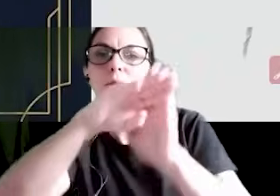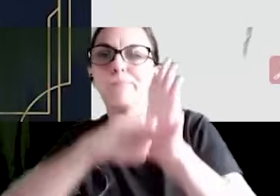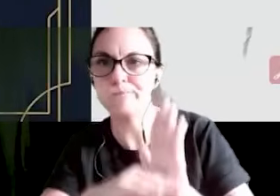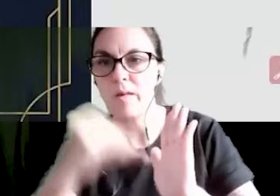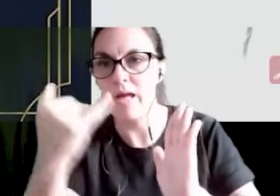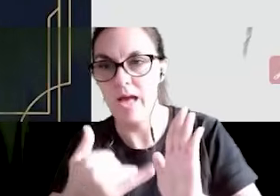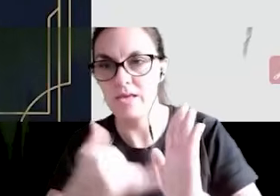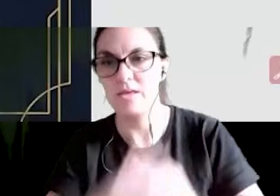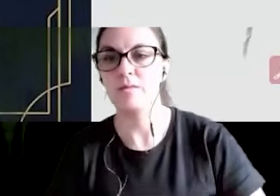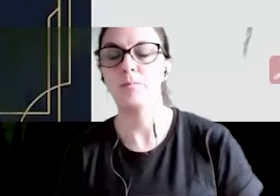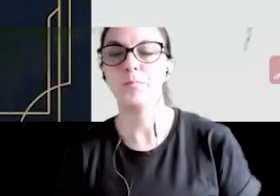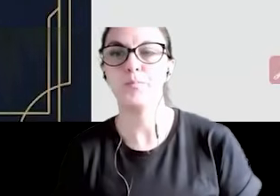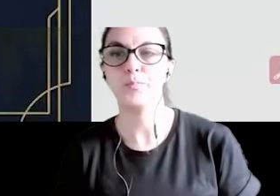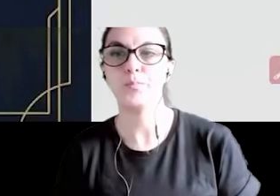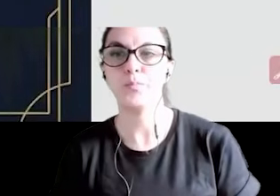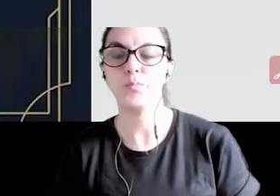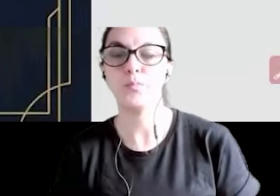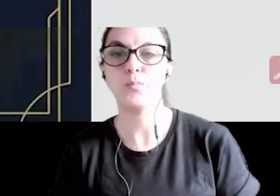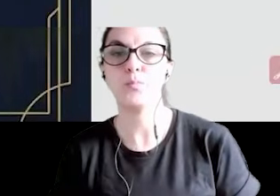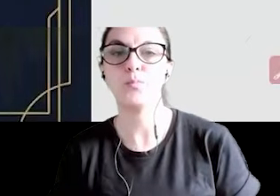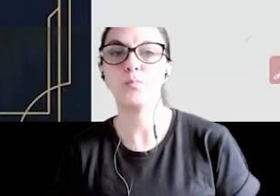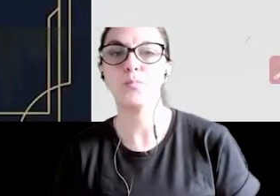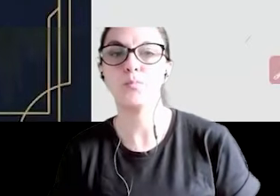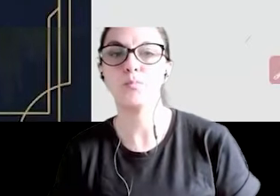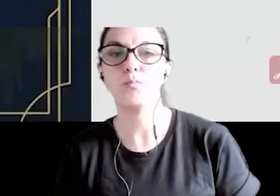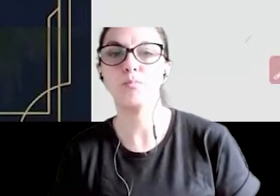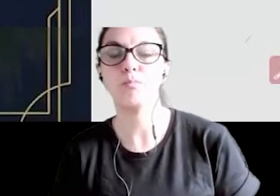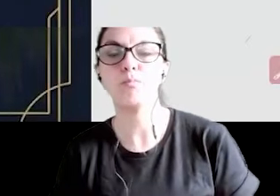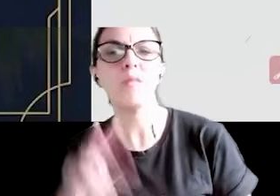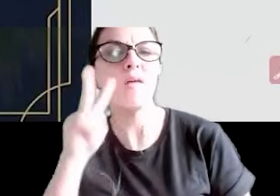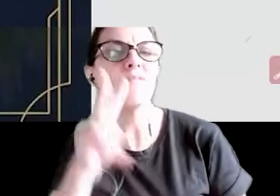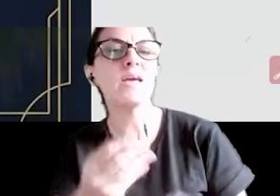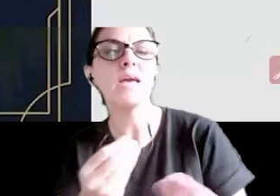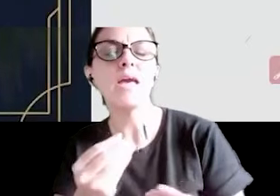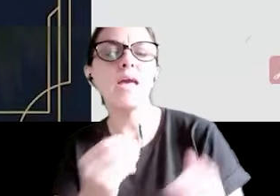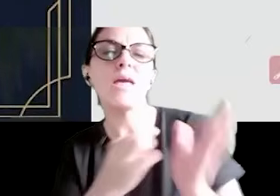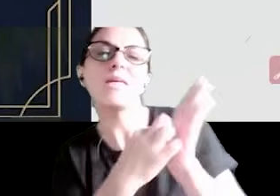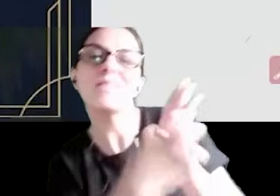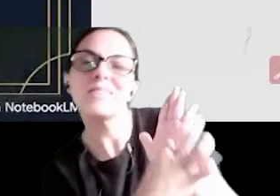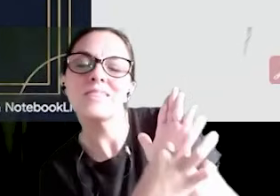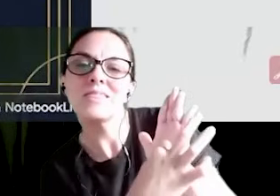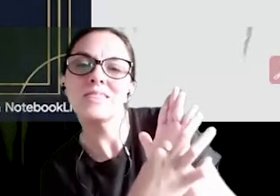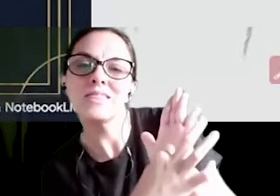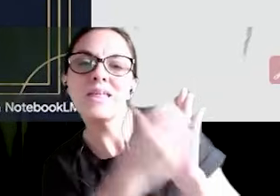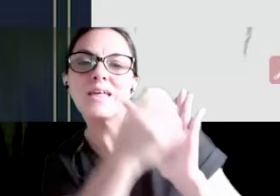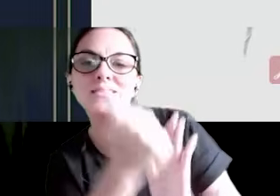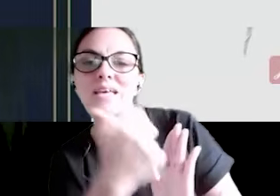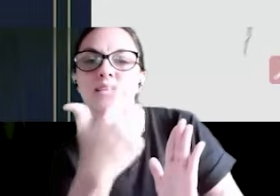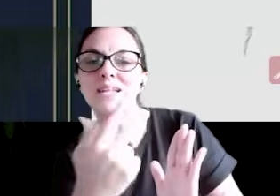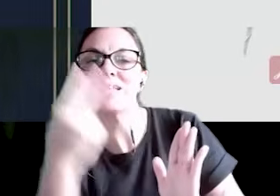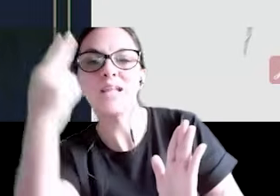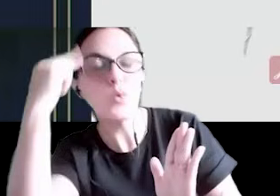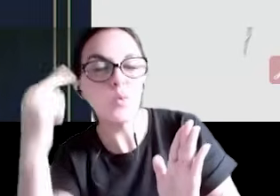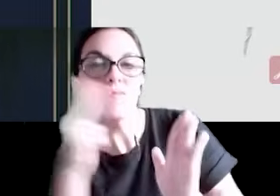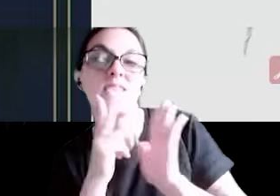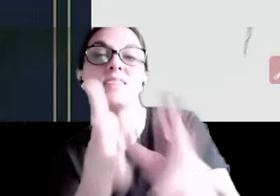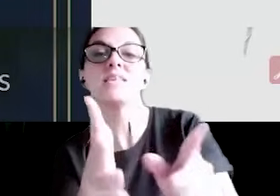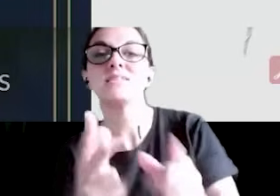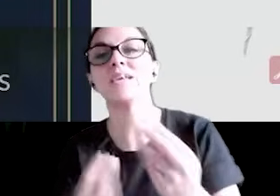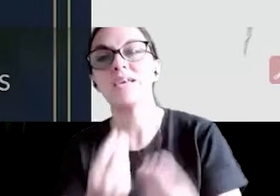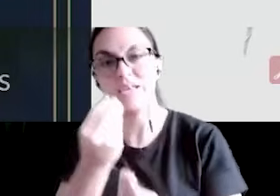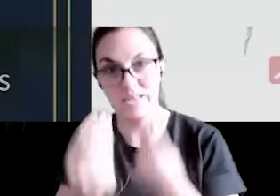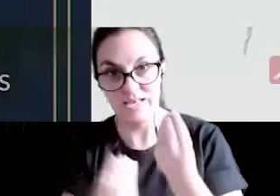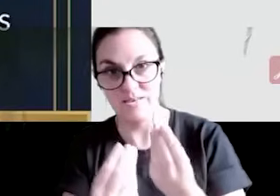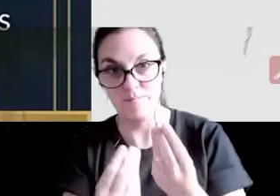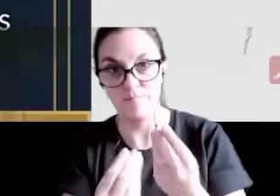parte del fisco, un nuevo renglón que se va a confirmar el 639. Este 639, que es un